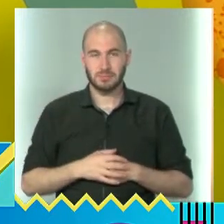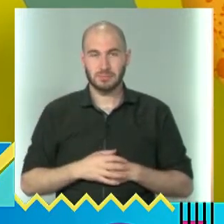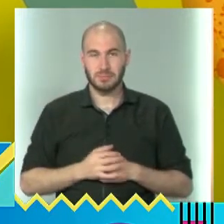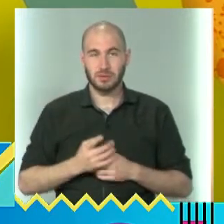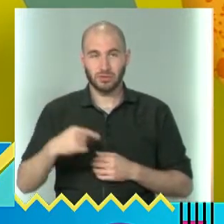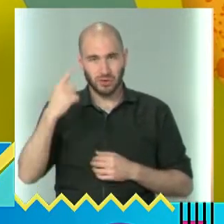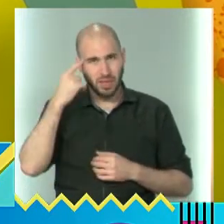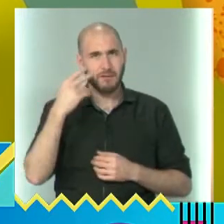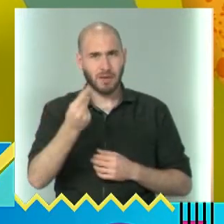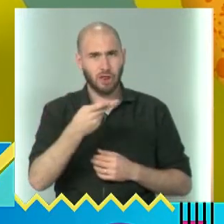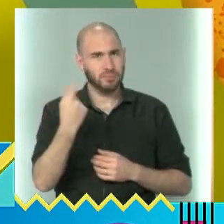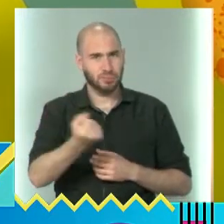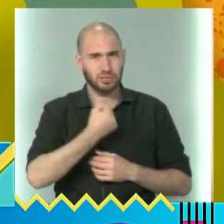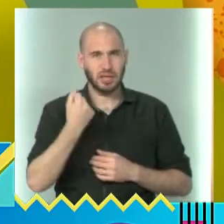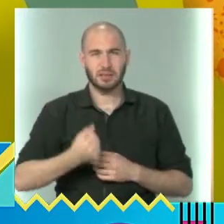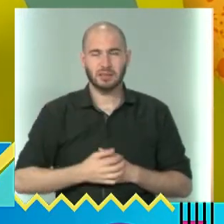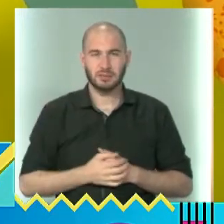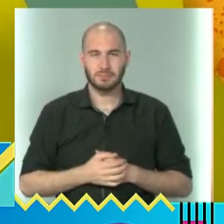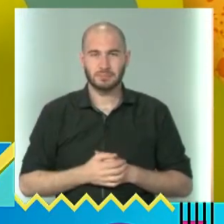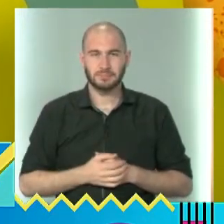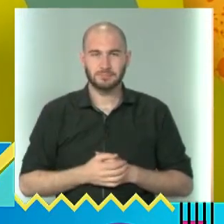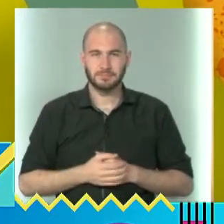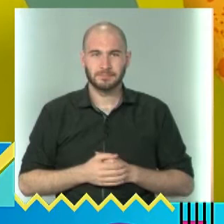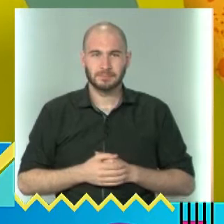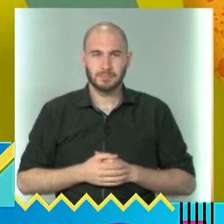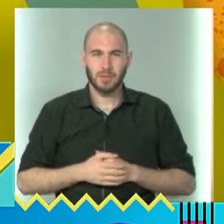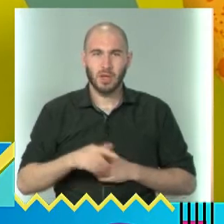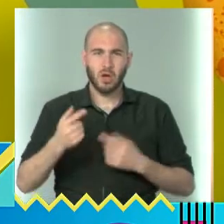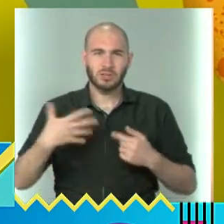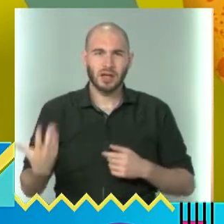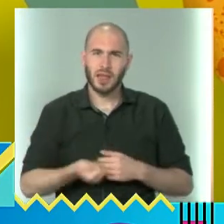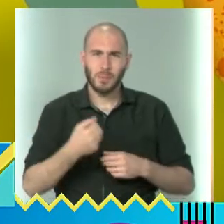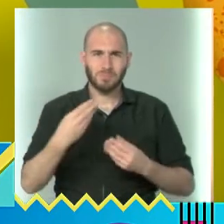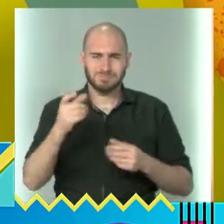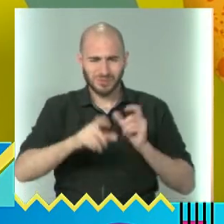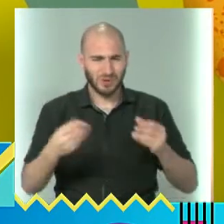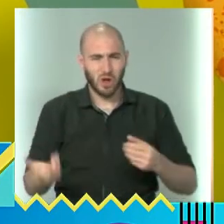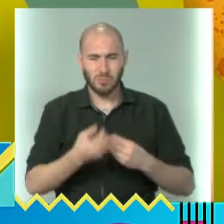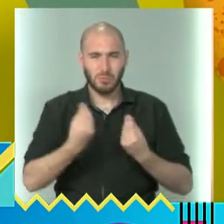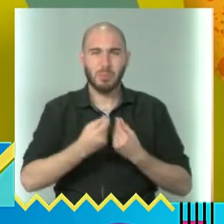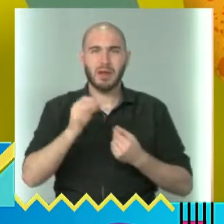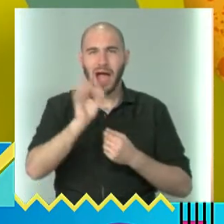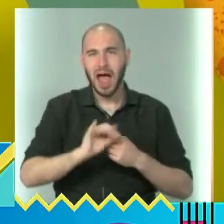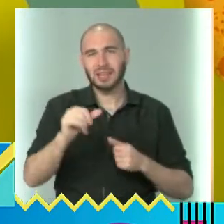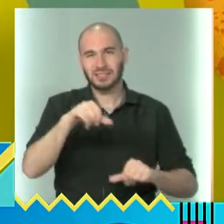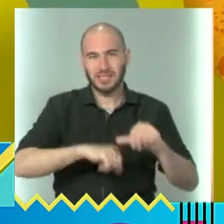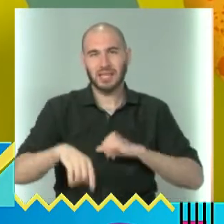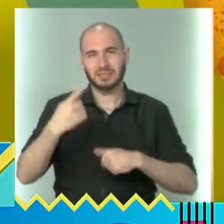creímos que era valioso, etc. ¿No? Los grandes logros de la humanidad, el arte, la ciencia, etc.